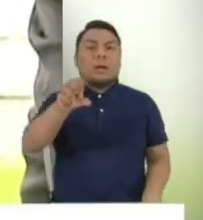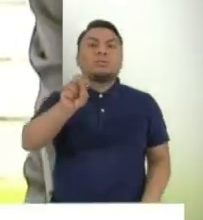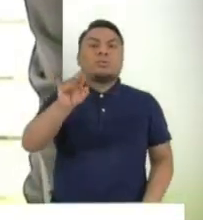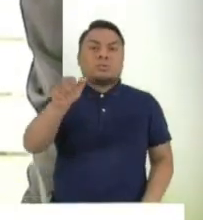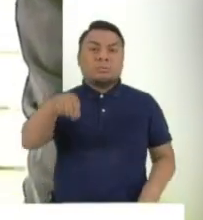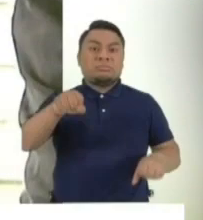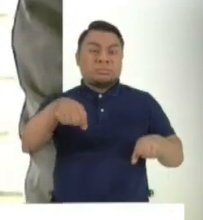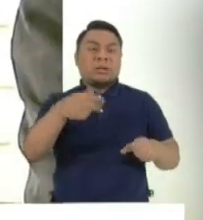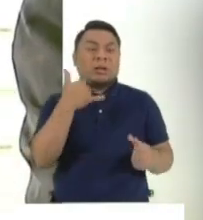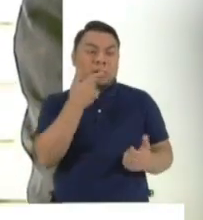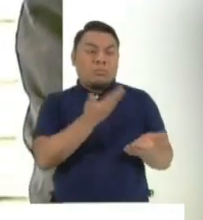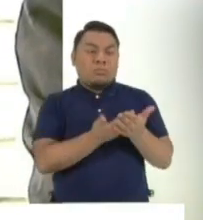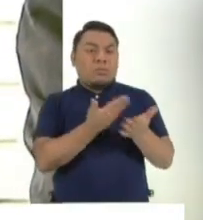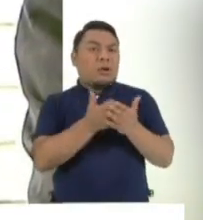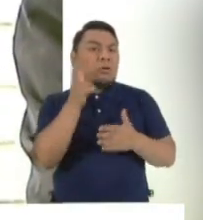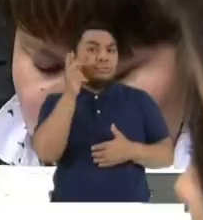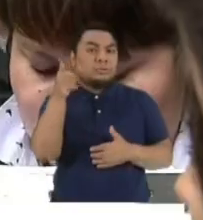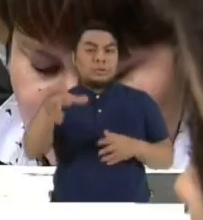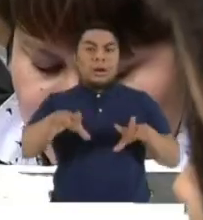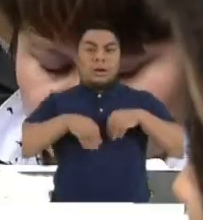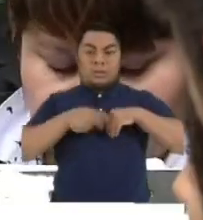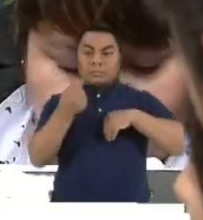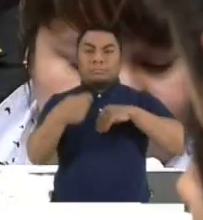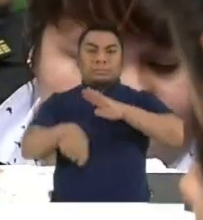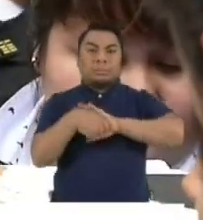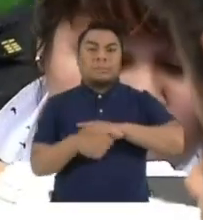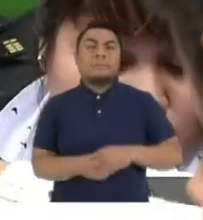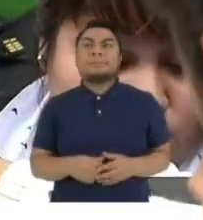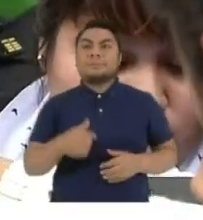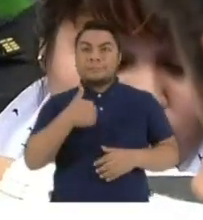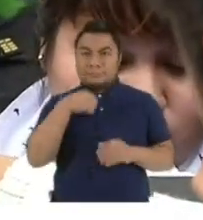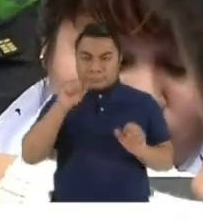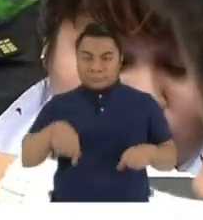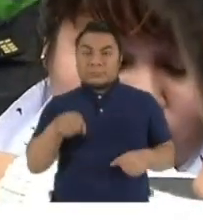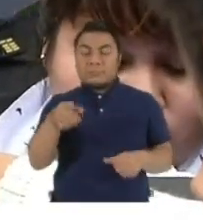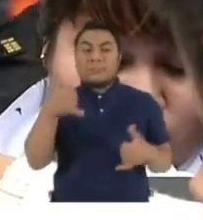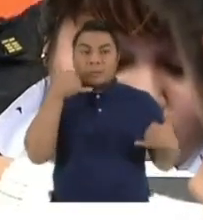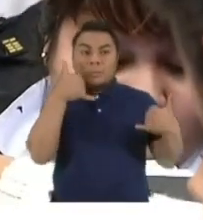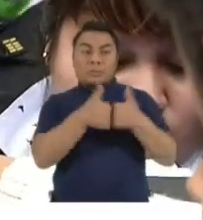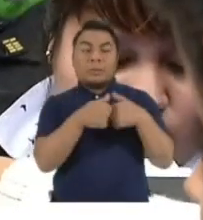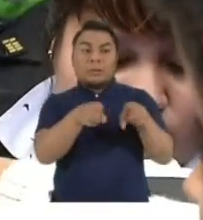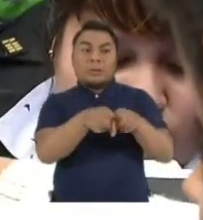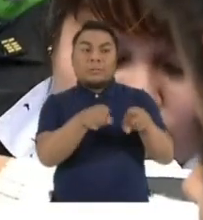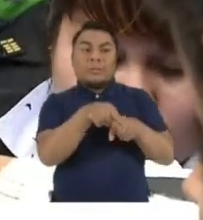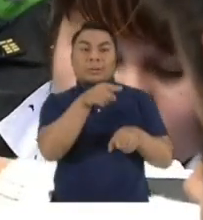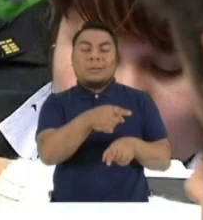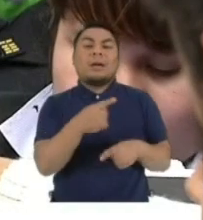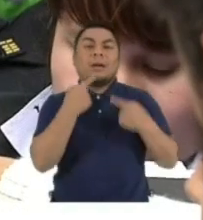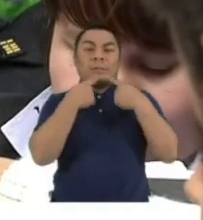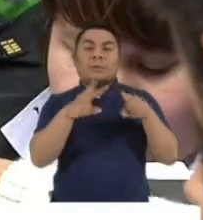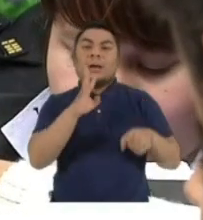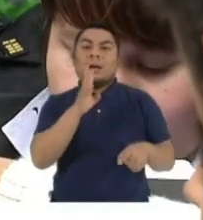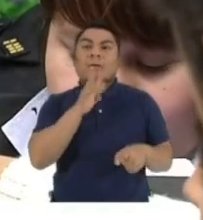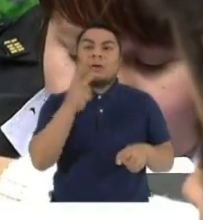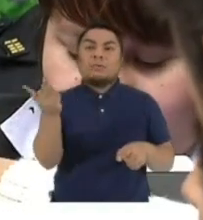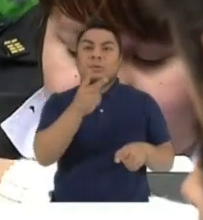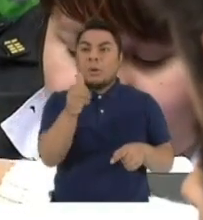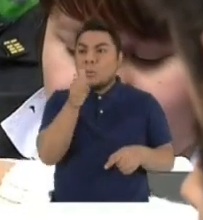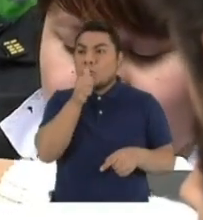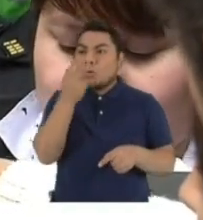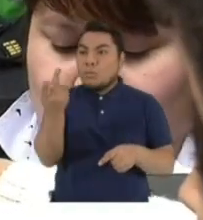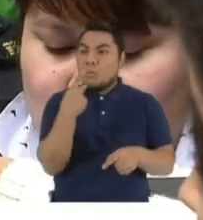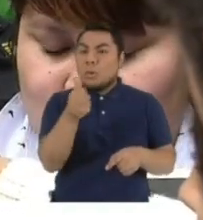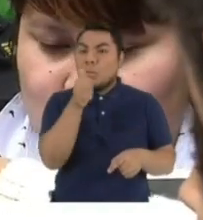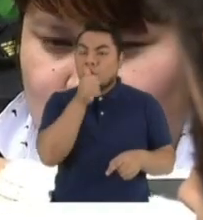la recepción de aportes ilegales. Nosotros lo hemos aportado porque ahí también se revelan coordinaciones y pactos de silencio que